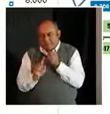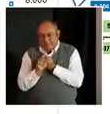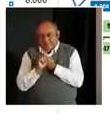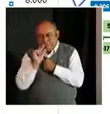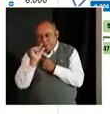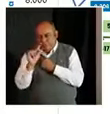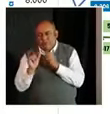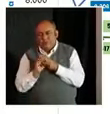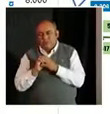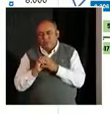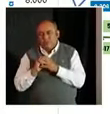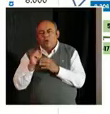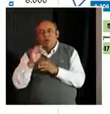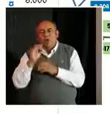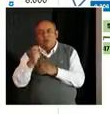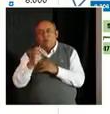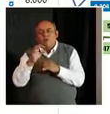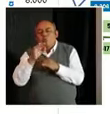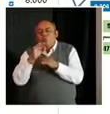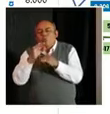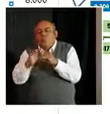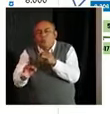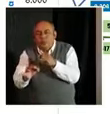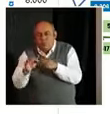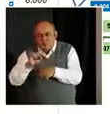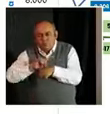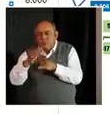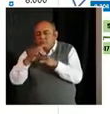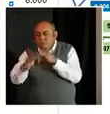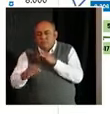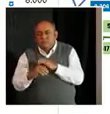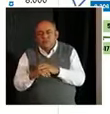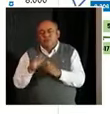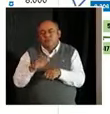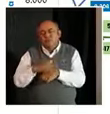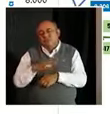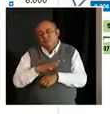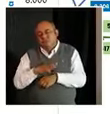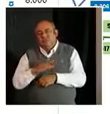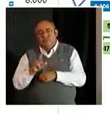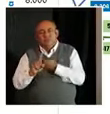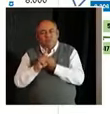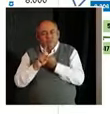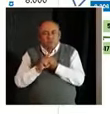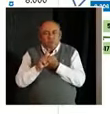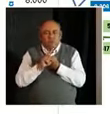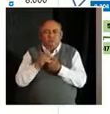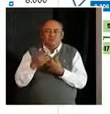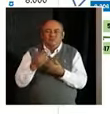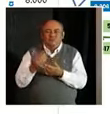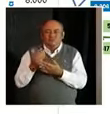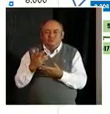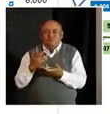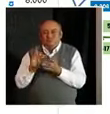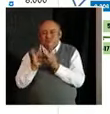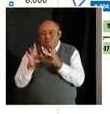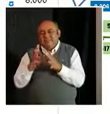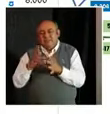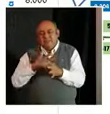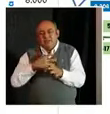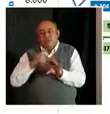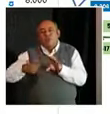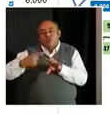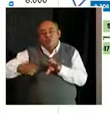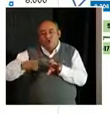a finales de enero, relacionado con el problema pues con algunos problemas que hemos tenido en equipos que se